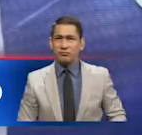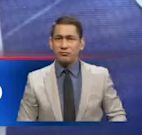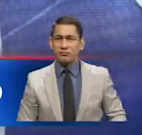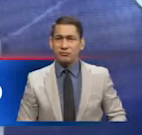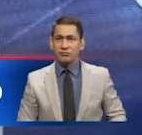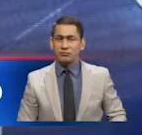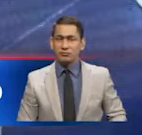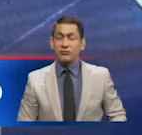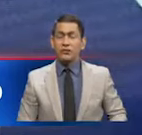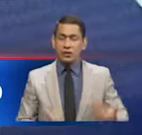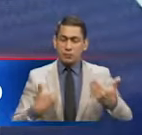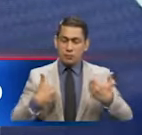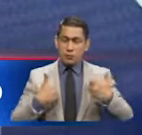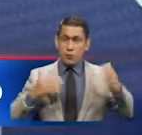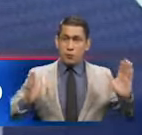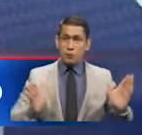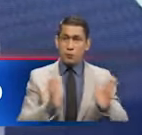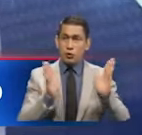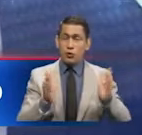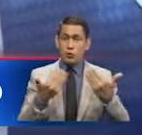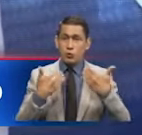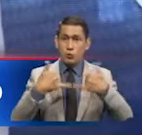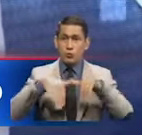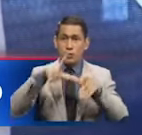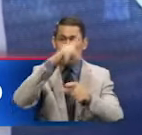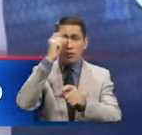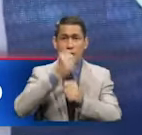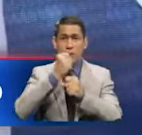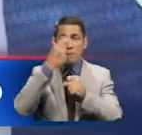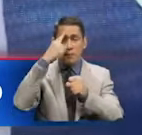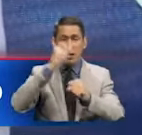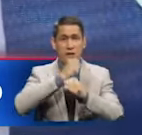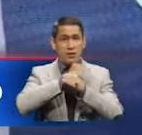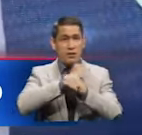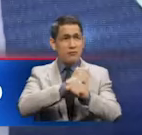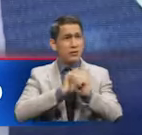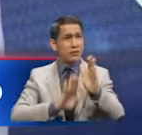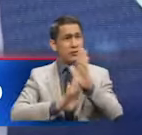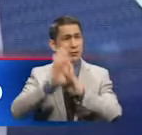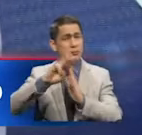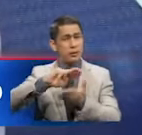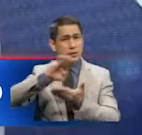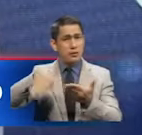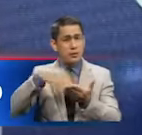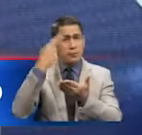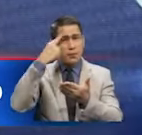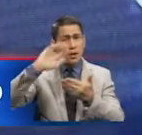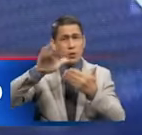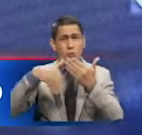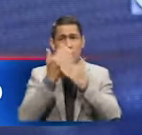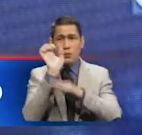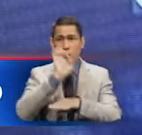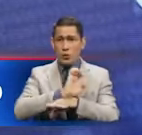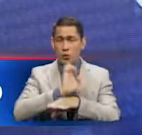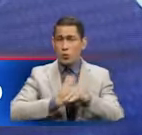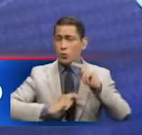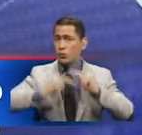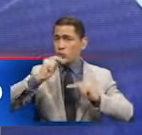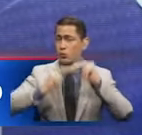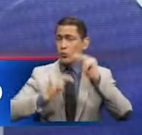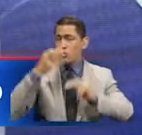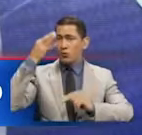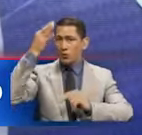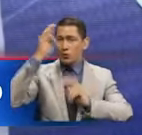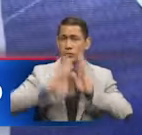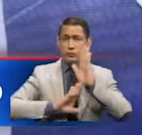Y me alientan a continuar trabajando incansablemente por el progreso de Manabí y del nuevo Ecuador. Construimos un futuro